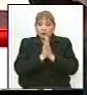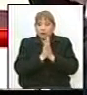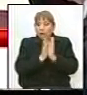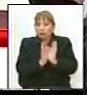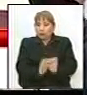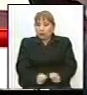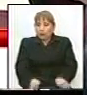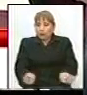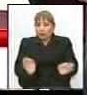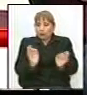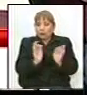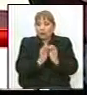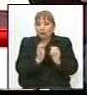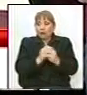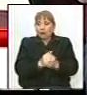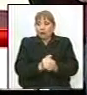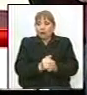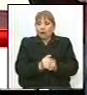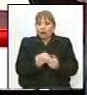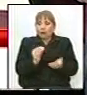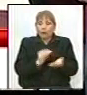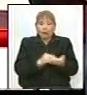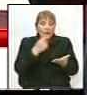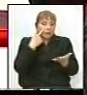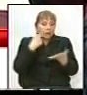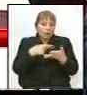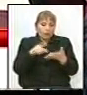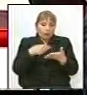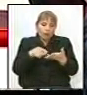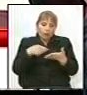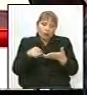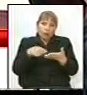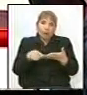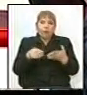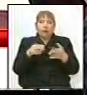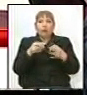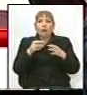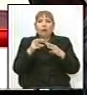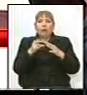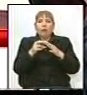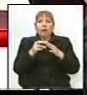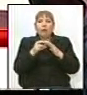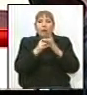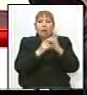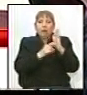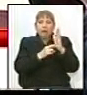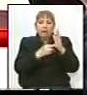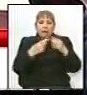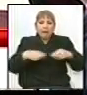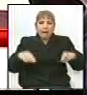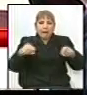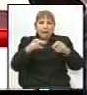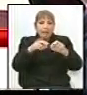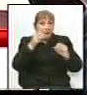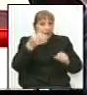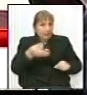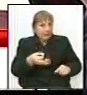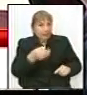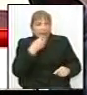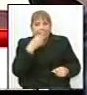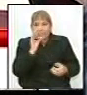importante, lo vamos a volver a analizar a nivel de pleno y lo vamos a determinar si